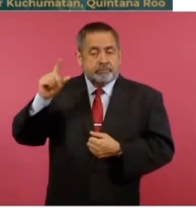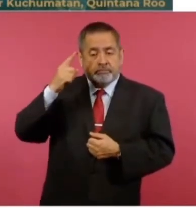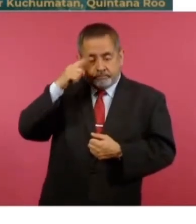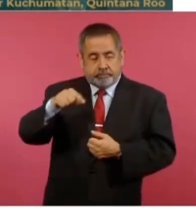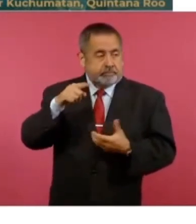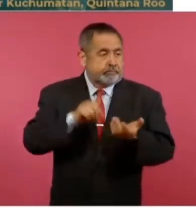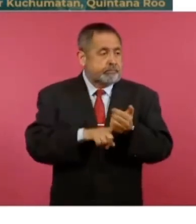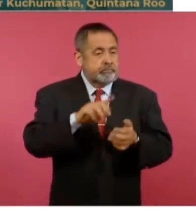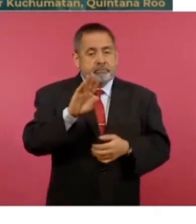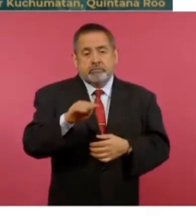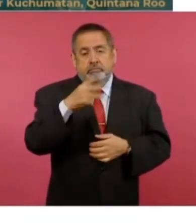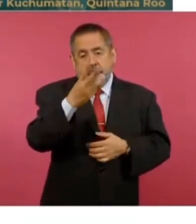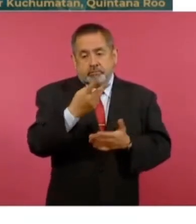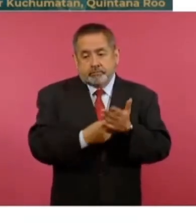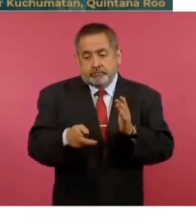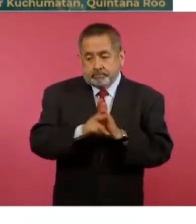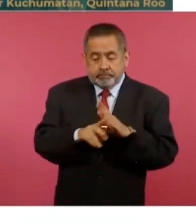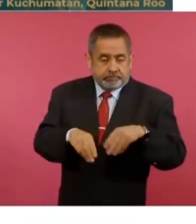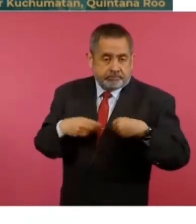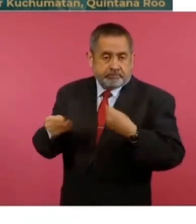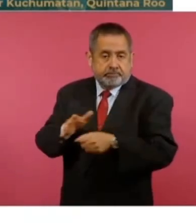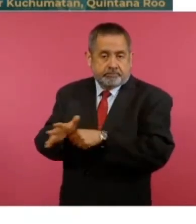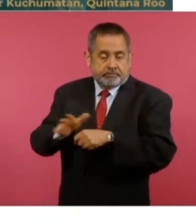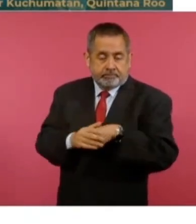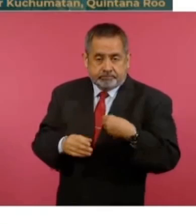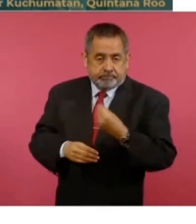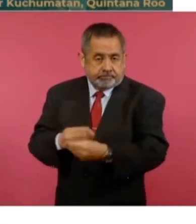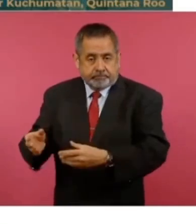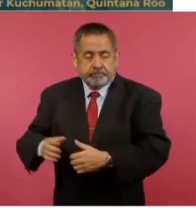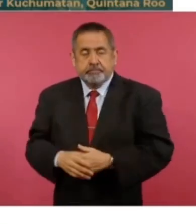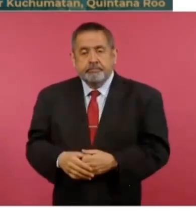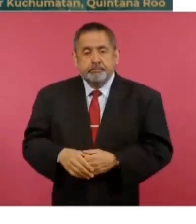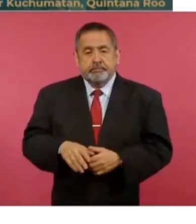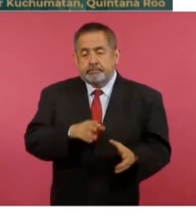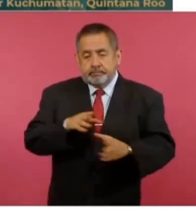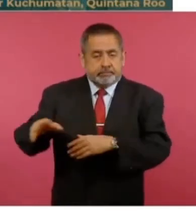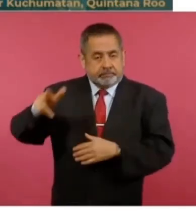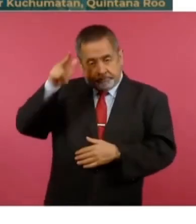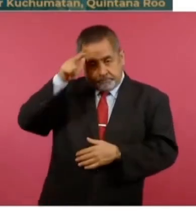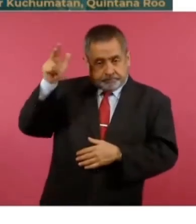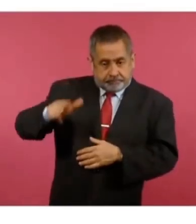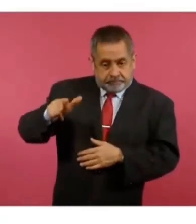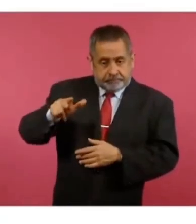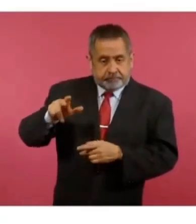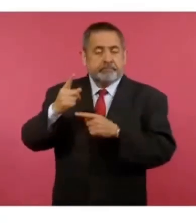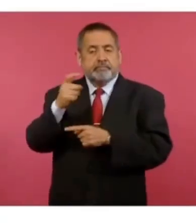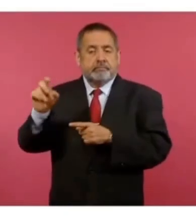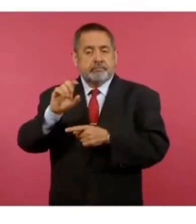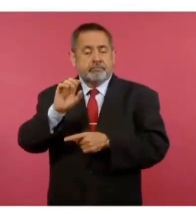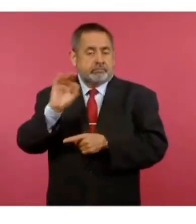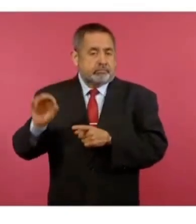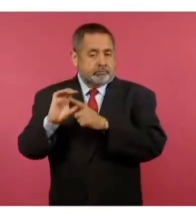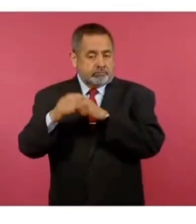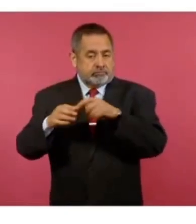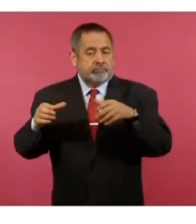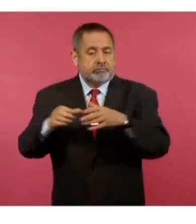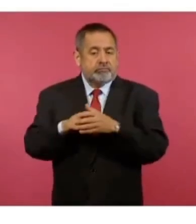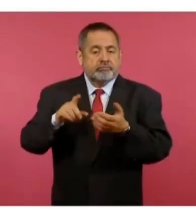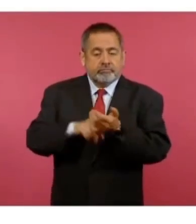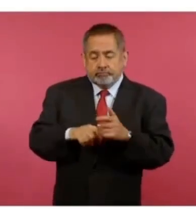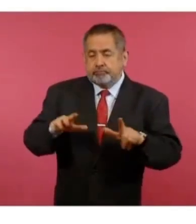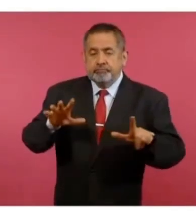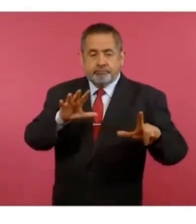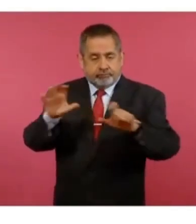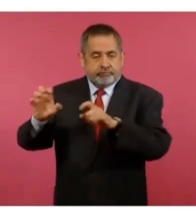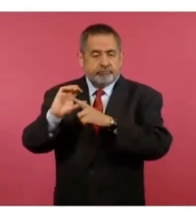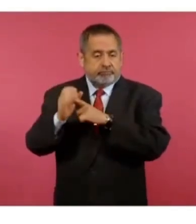las 93 plazas que están siendo ofertadas. En el caso de Hidalgo se han instalado el 100% de los comités, 700